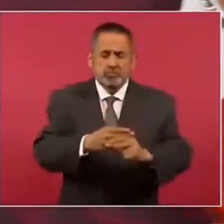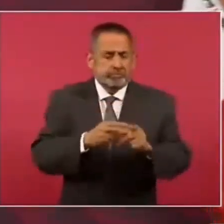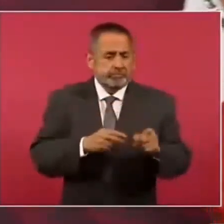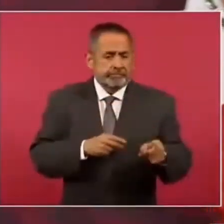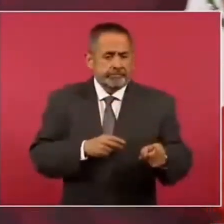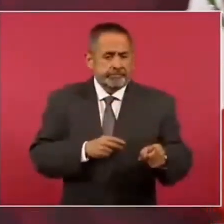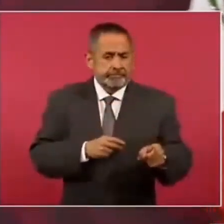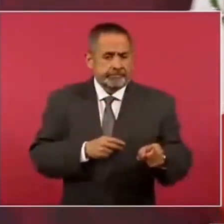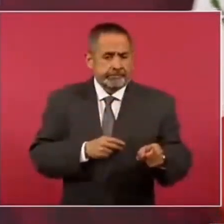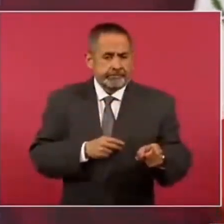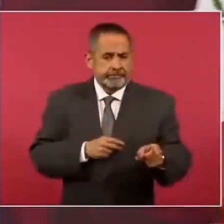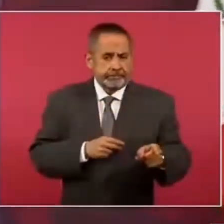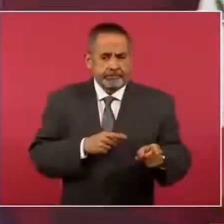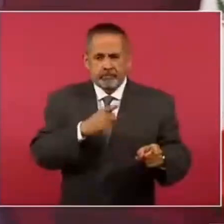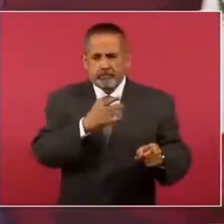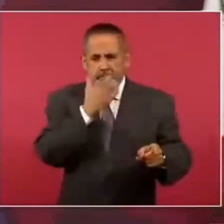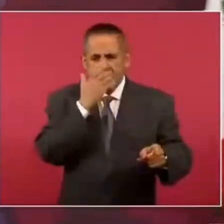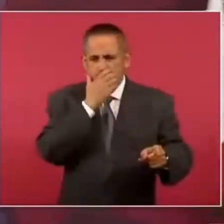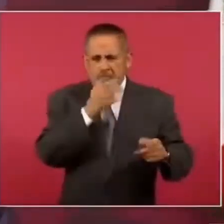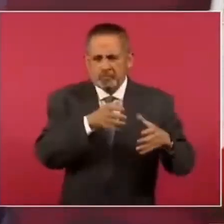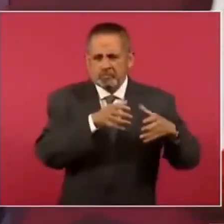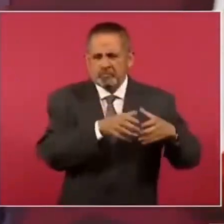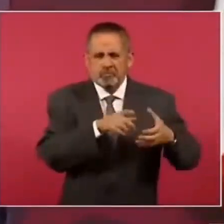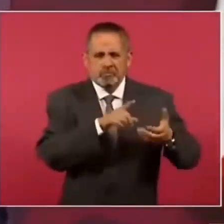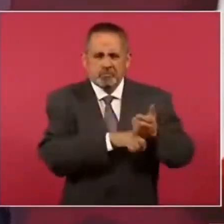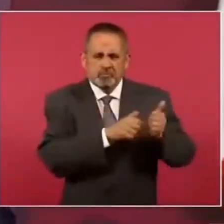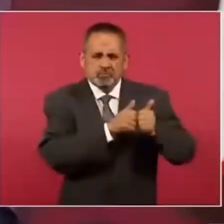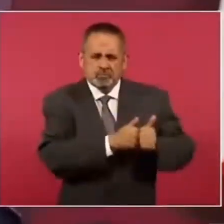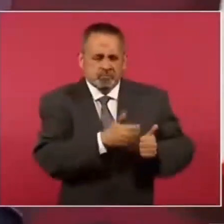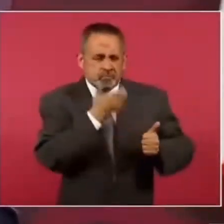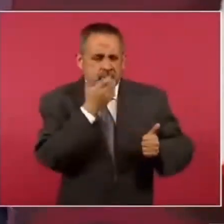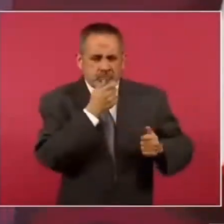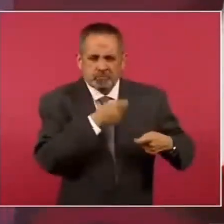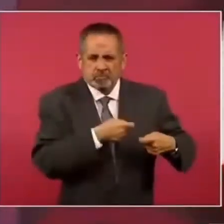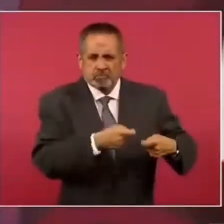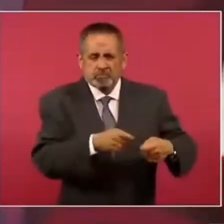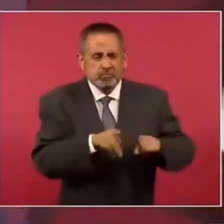Su proyecto conservador,